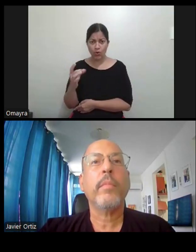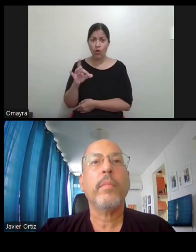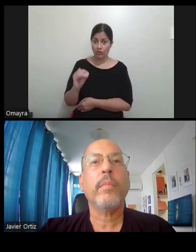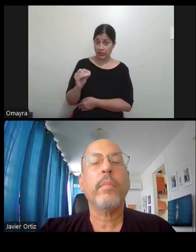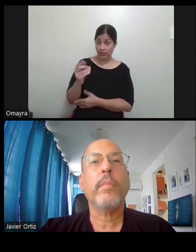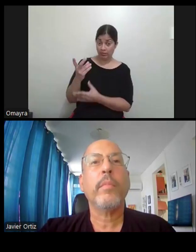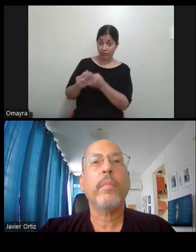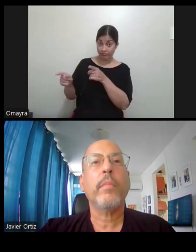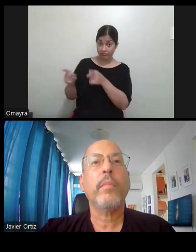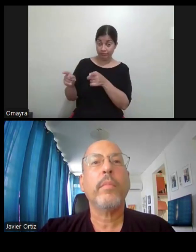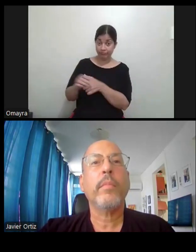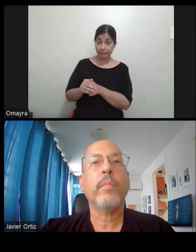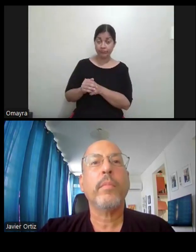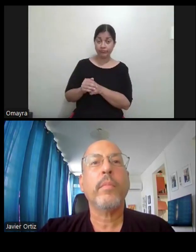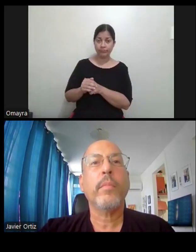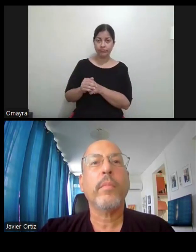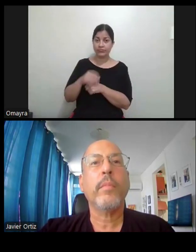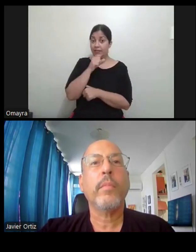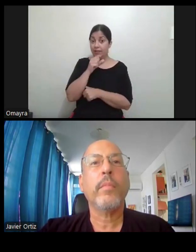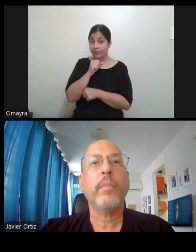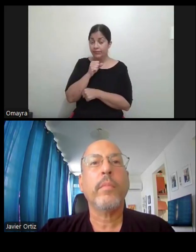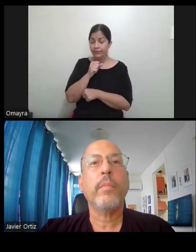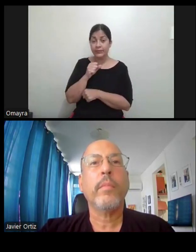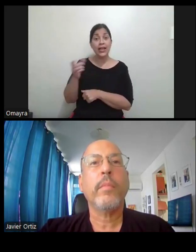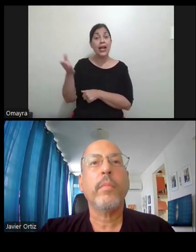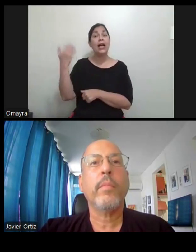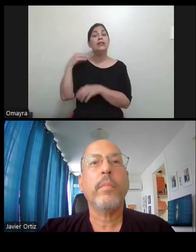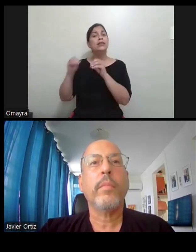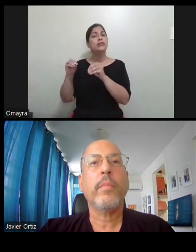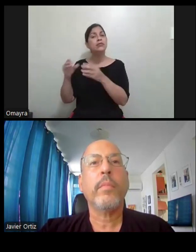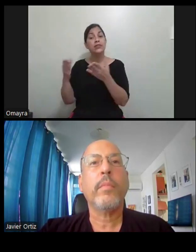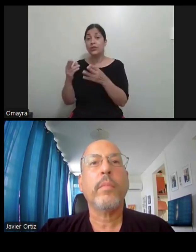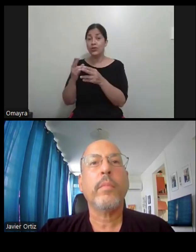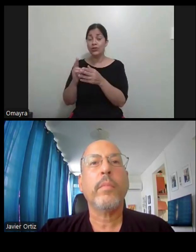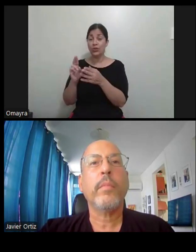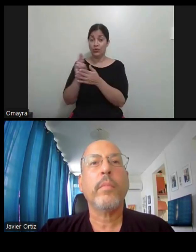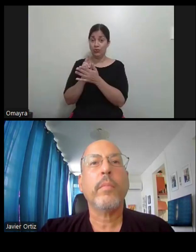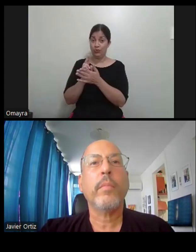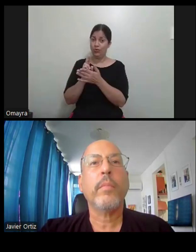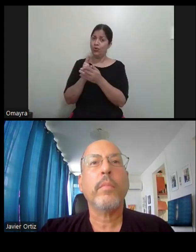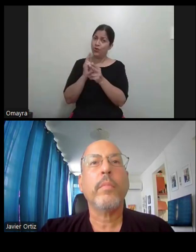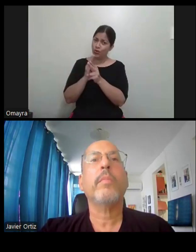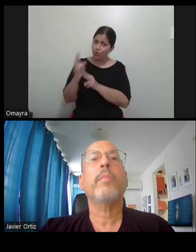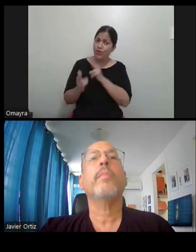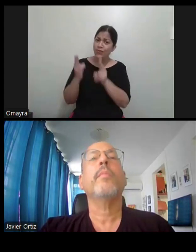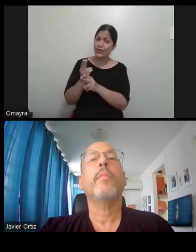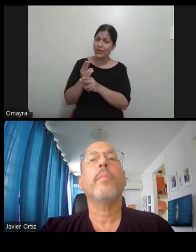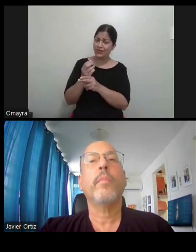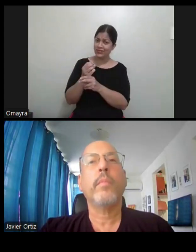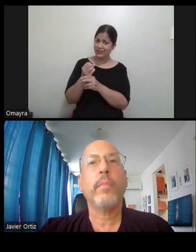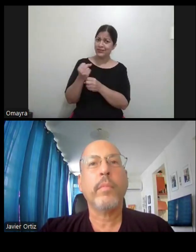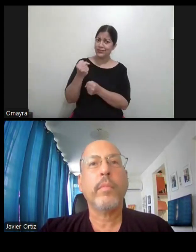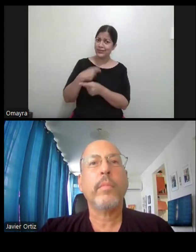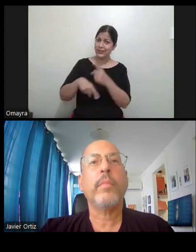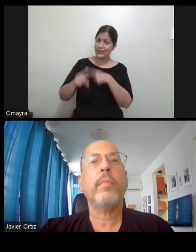corrijo. Y en ese momento lo que se enseñaba era Universal Sign Language, ¿verdad? Que todo el